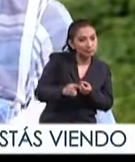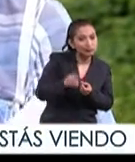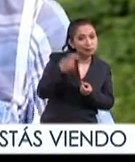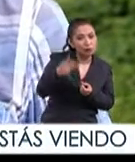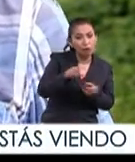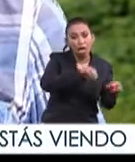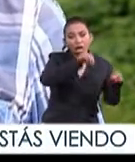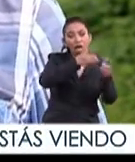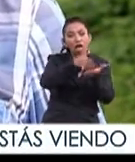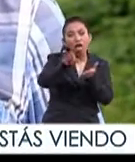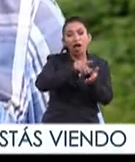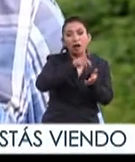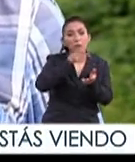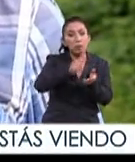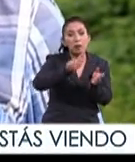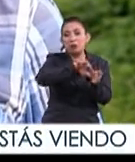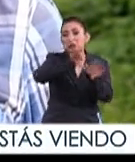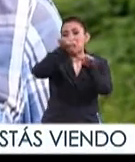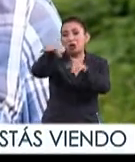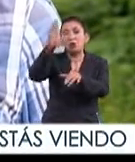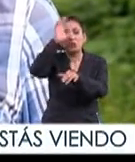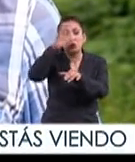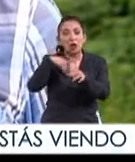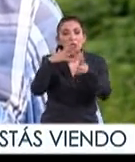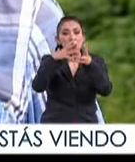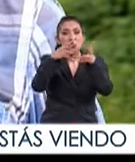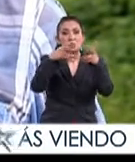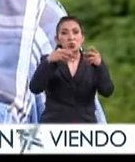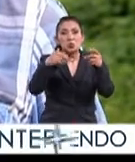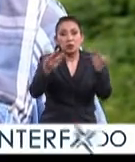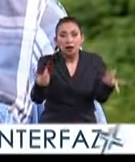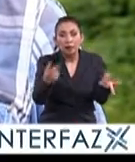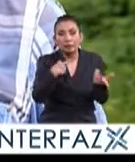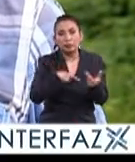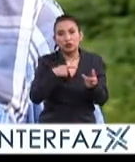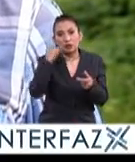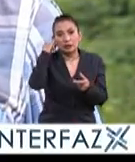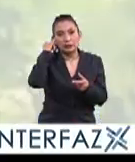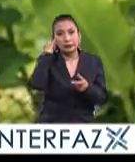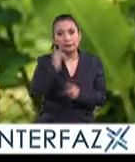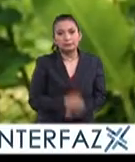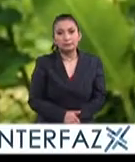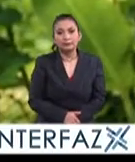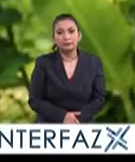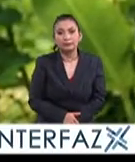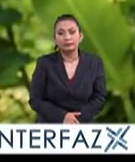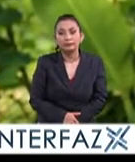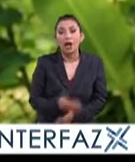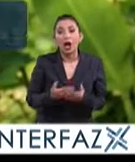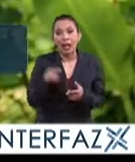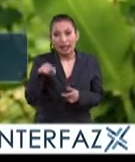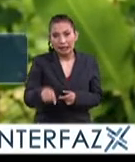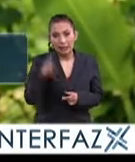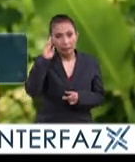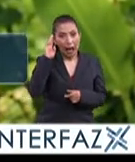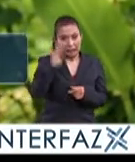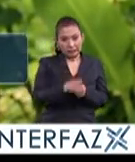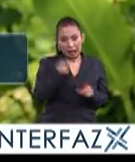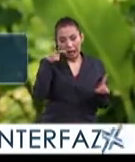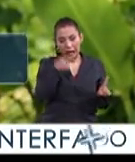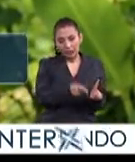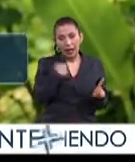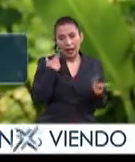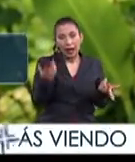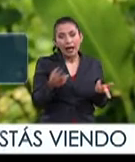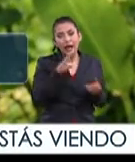el desplazamiento de los elementos culturales de la población indígena. En este caso de esta maestría propiamente